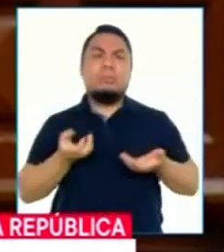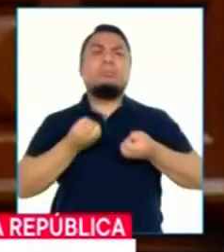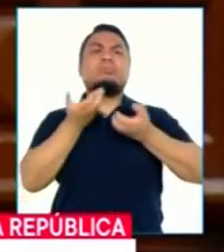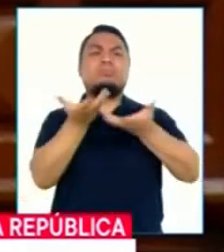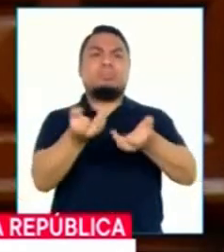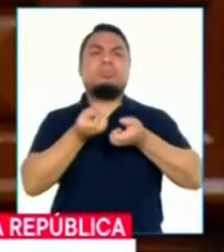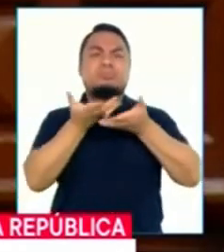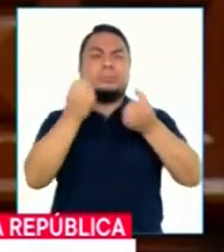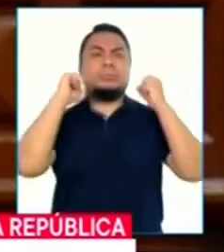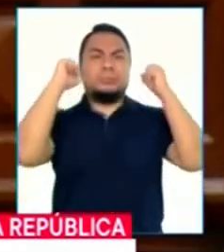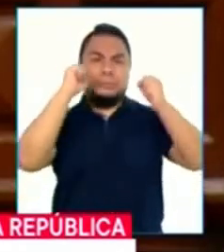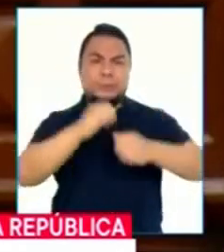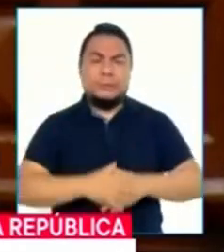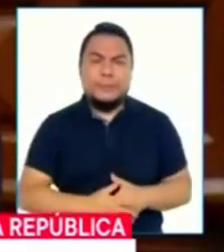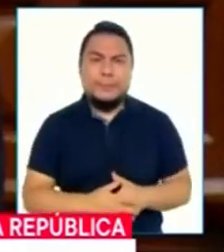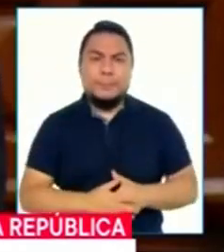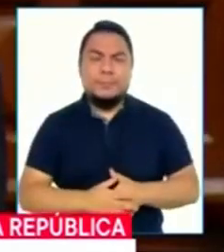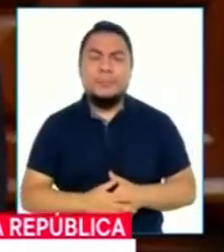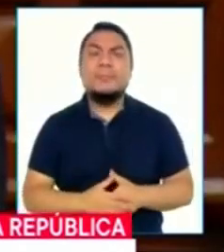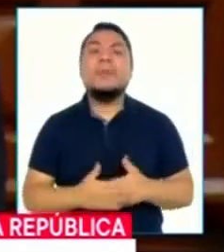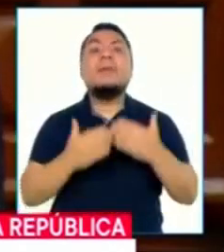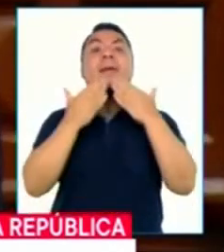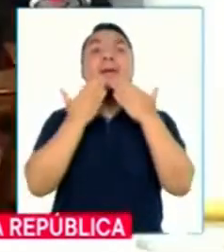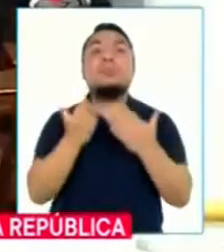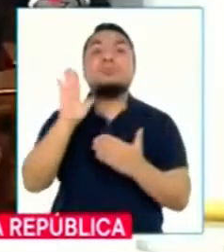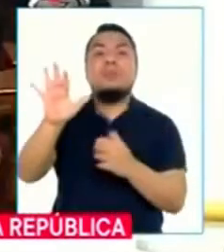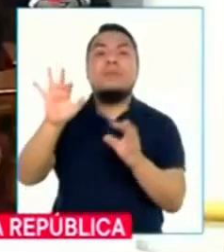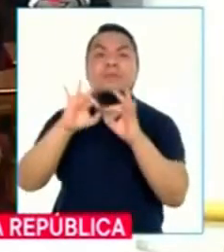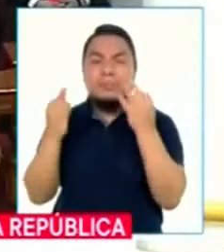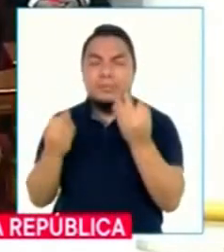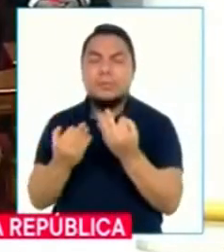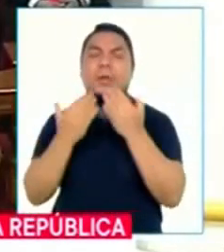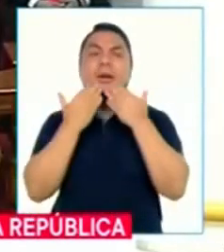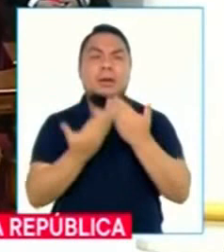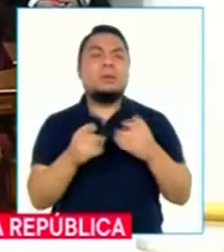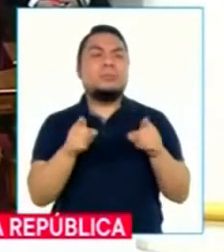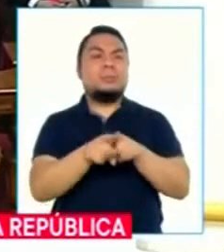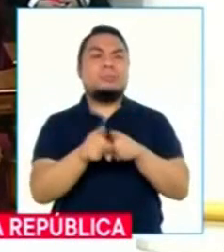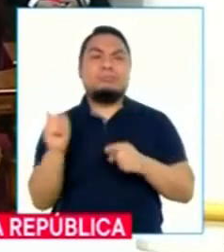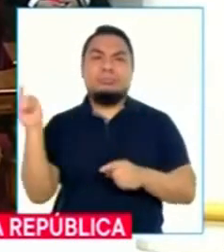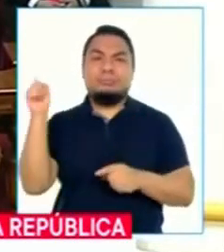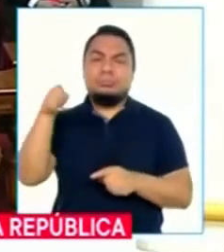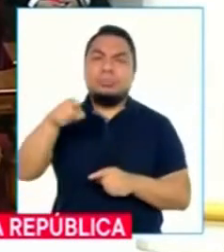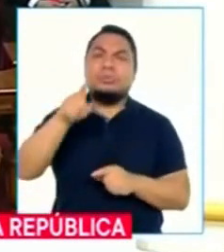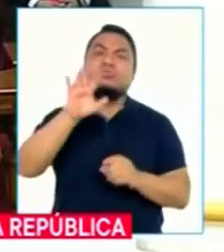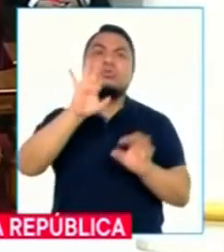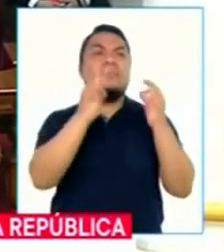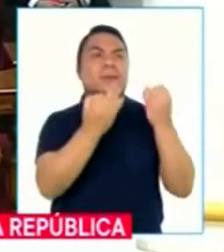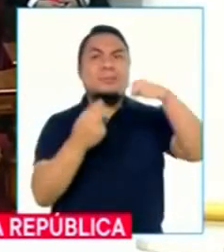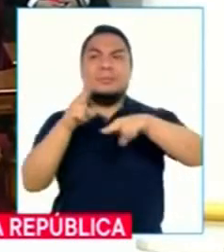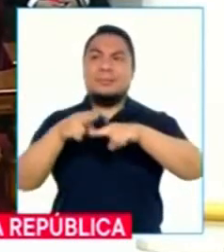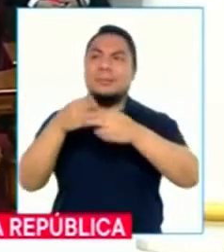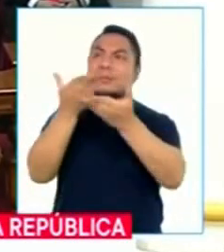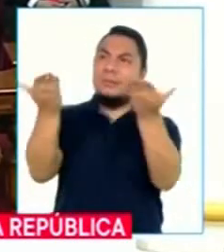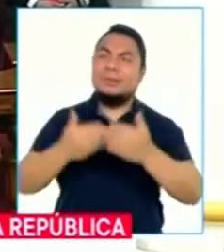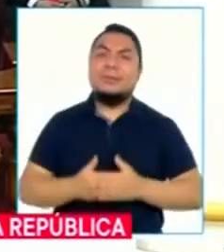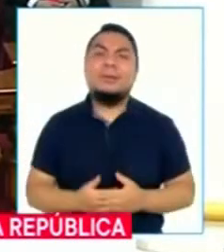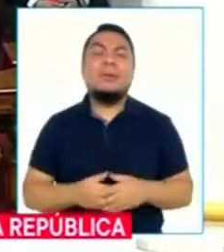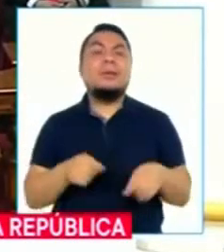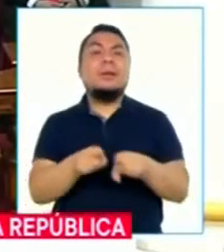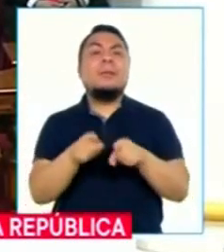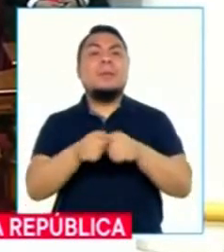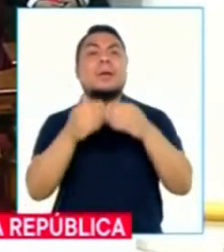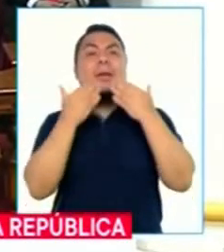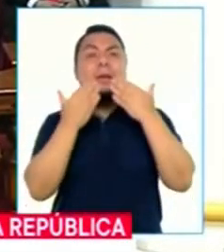la protesta. Agradezco a sus familiares, agradezco la presencia de ustedes aquí y también